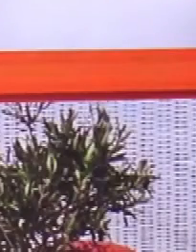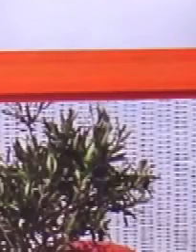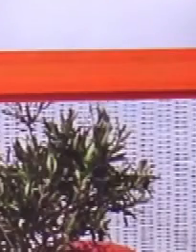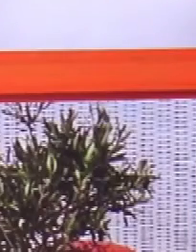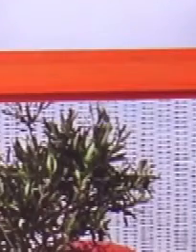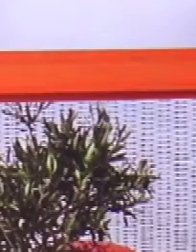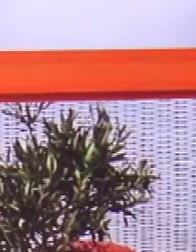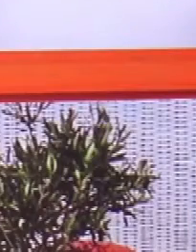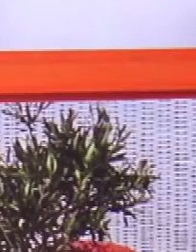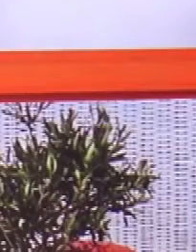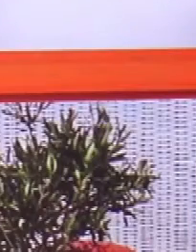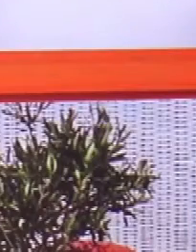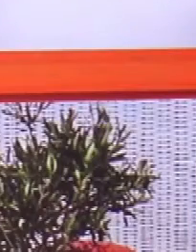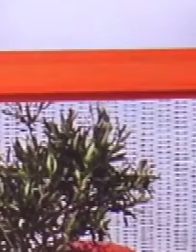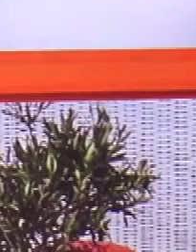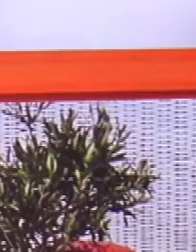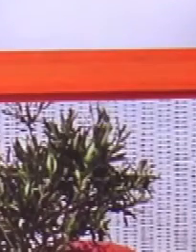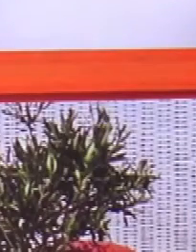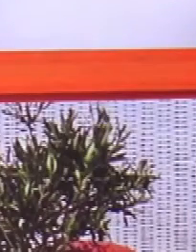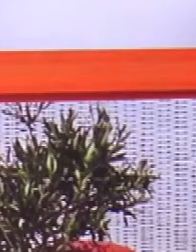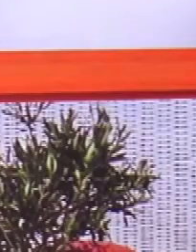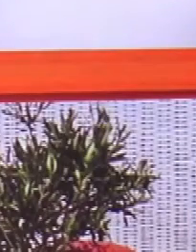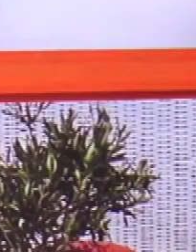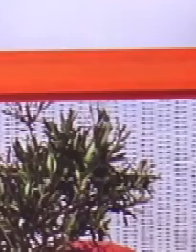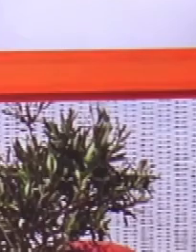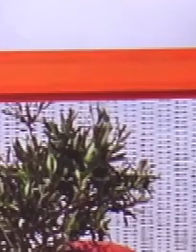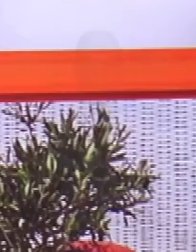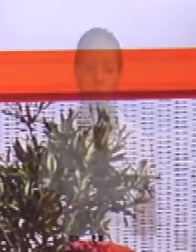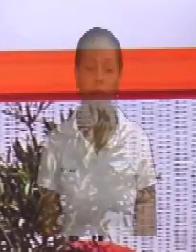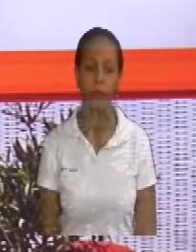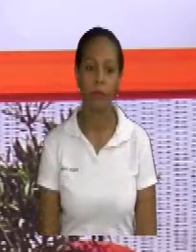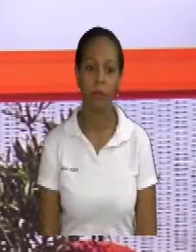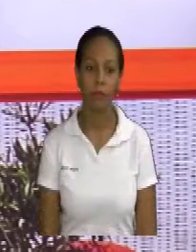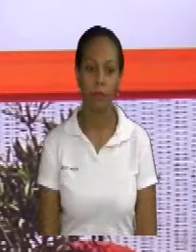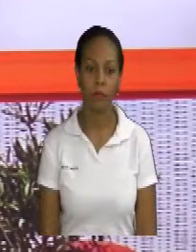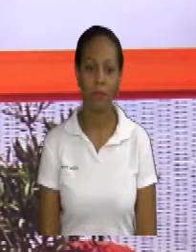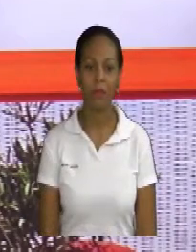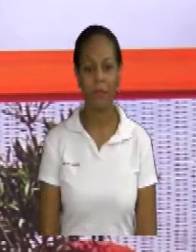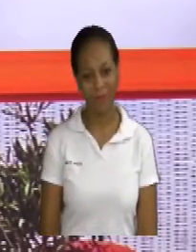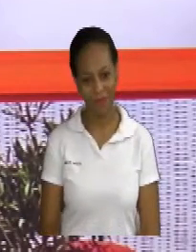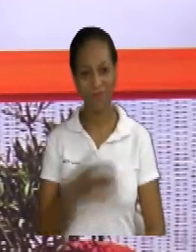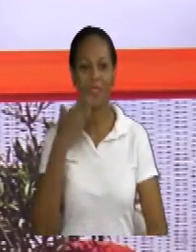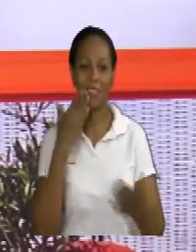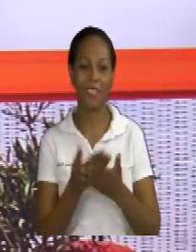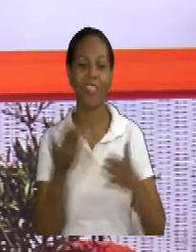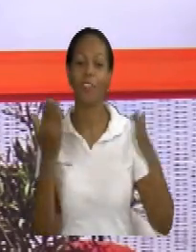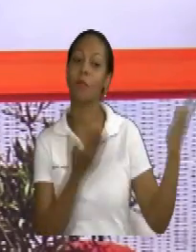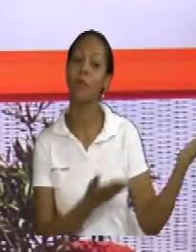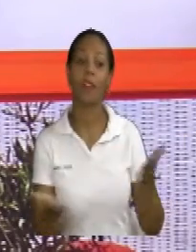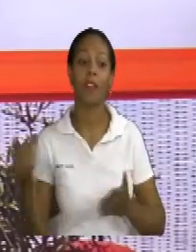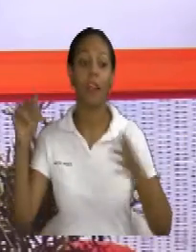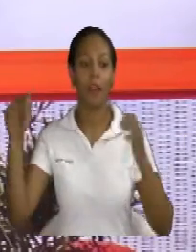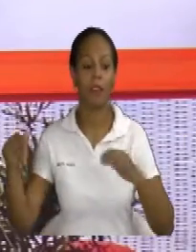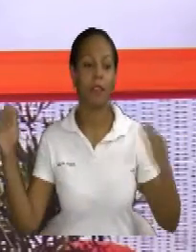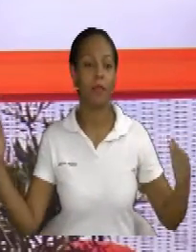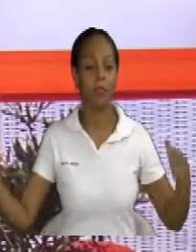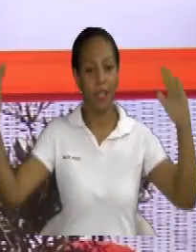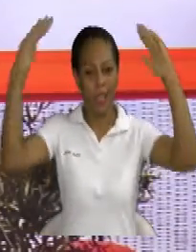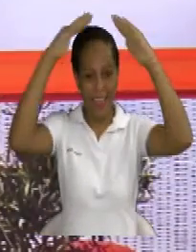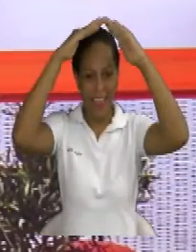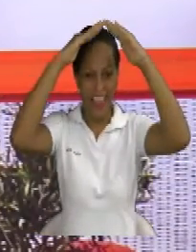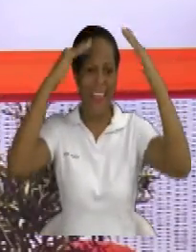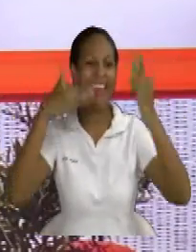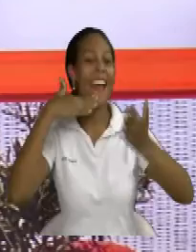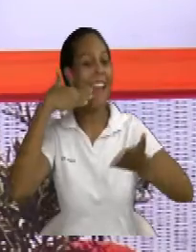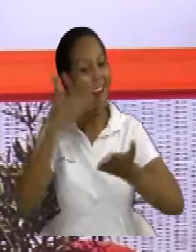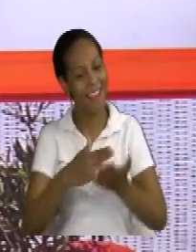días en esta hermosa mañana de martes. Bienvenidos a nuestro programa En Casa. Gracias a las personas que fielmente están ahí conectadas todos los días para esperar a ver En